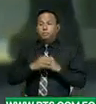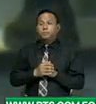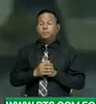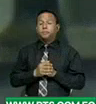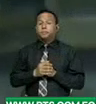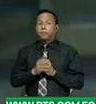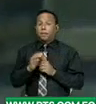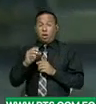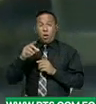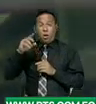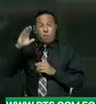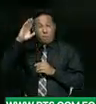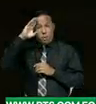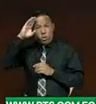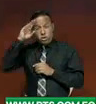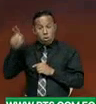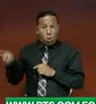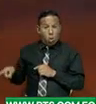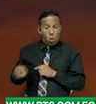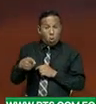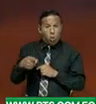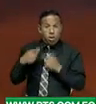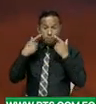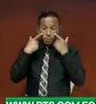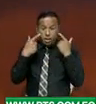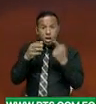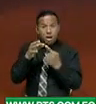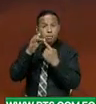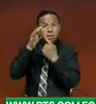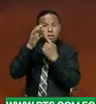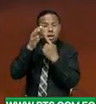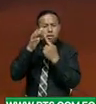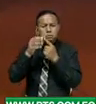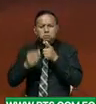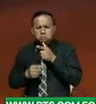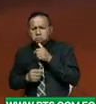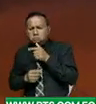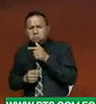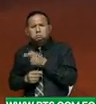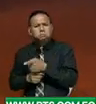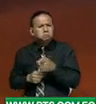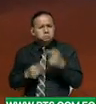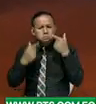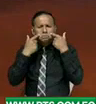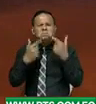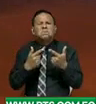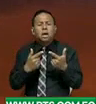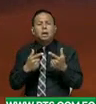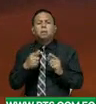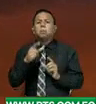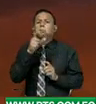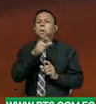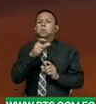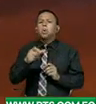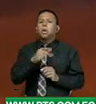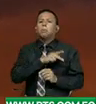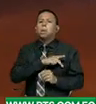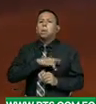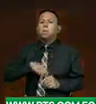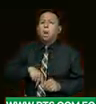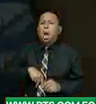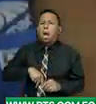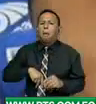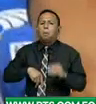código plata realmente existían personas privadas encargadas de la seguridad de aquel personaje